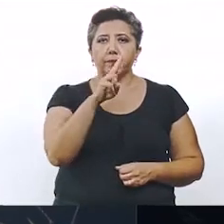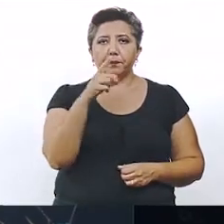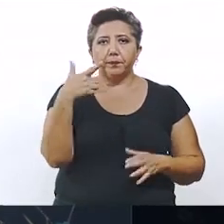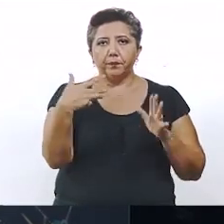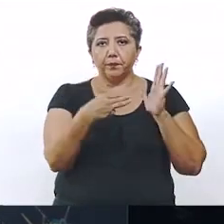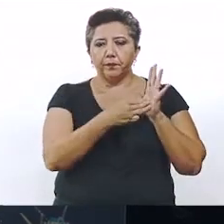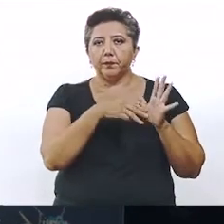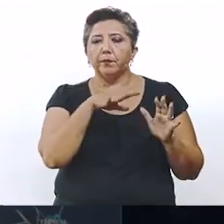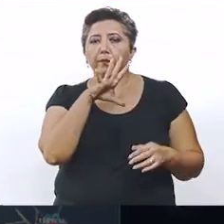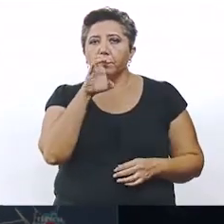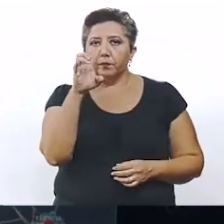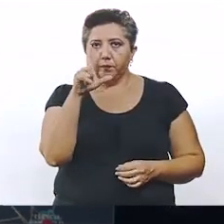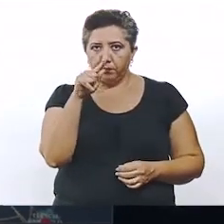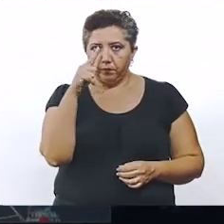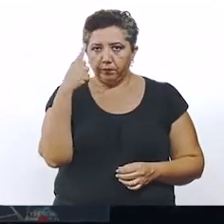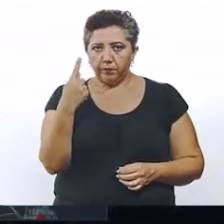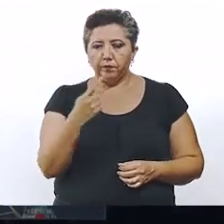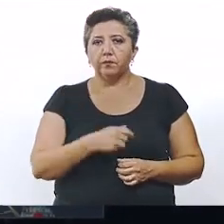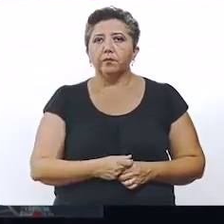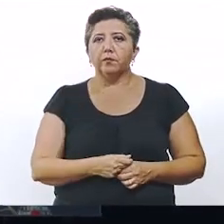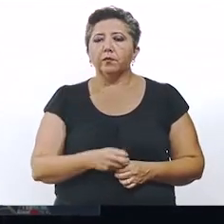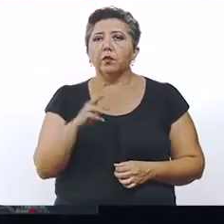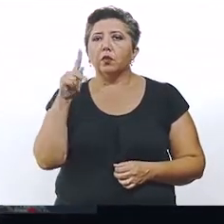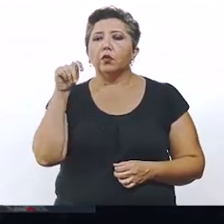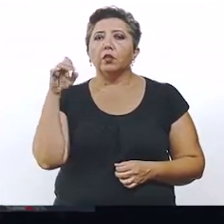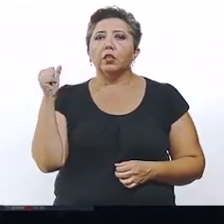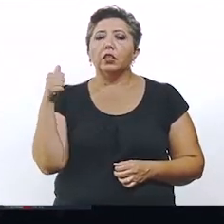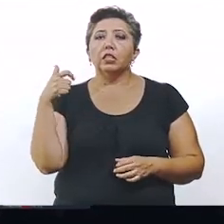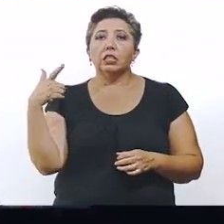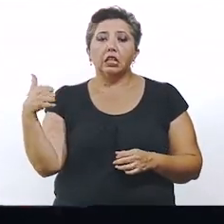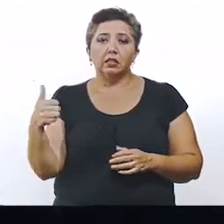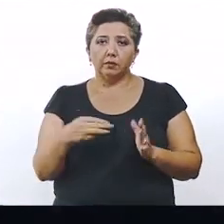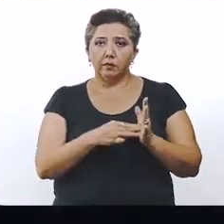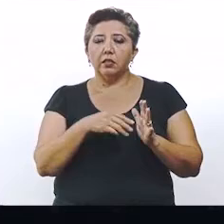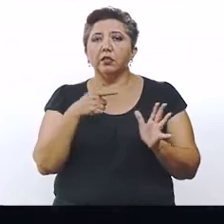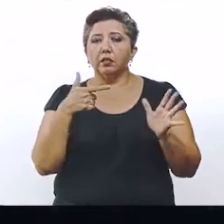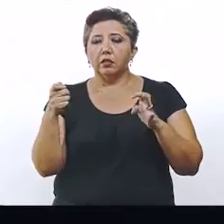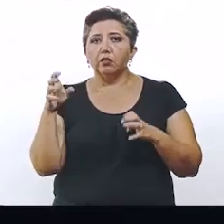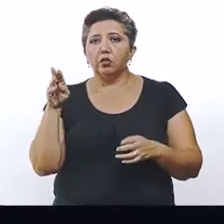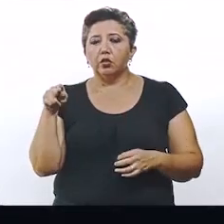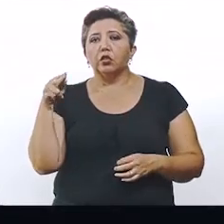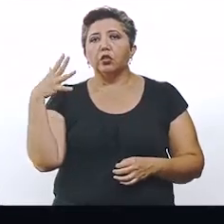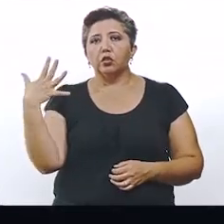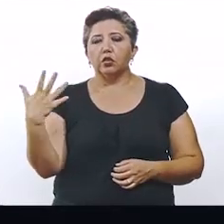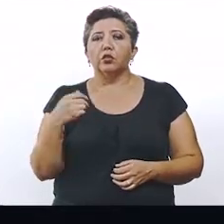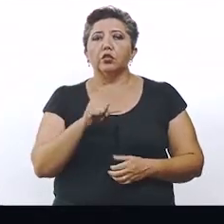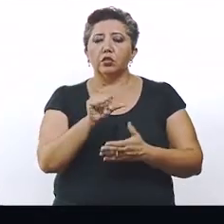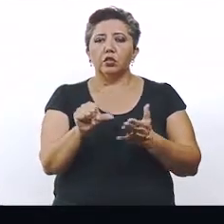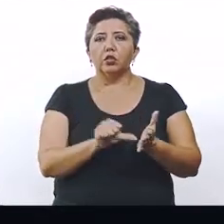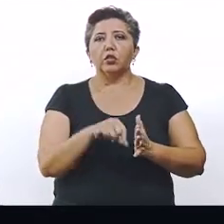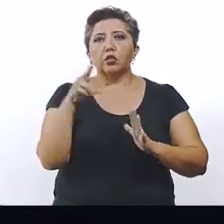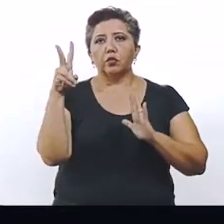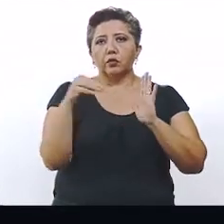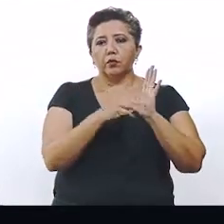norte 7.571, en la zona oriente 6.785, en la zona